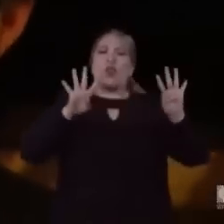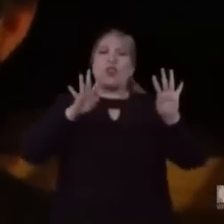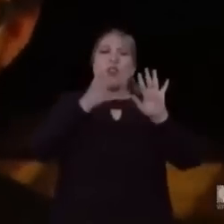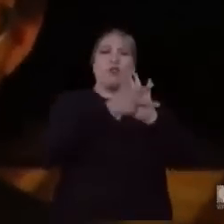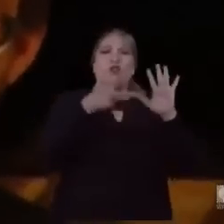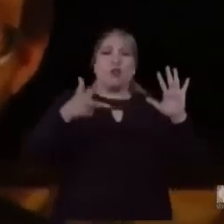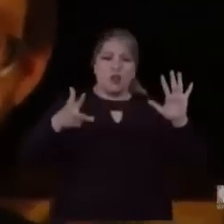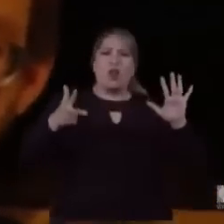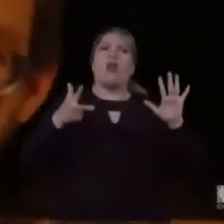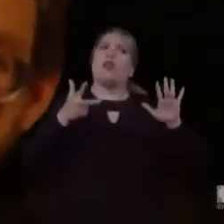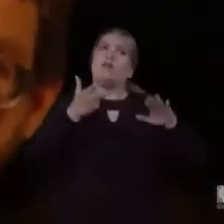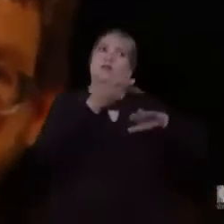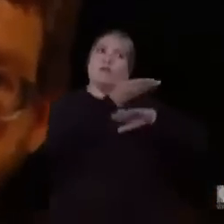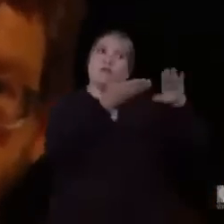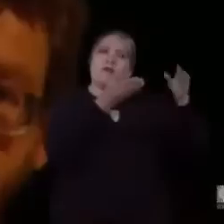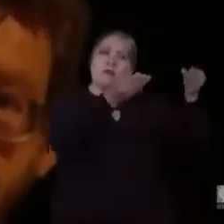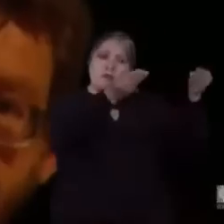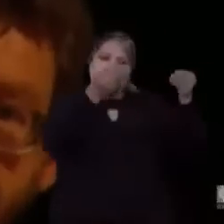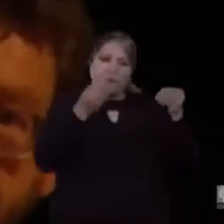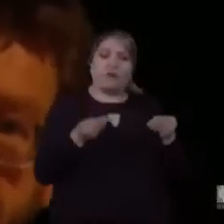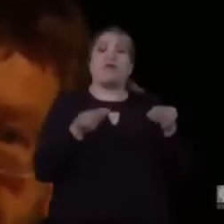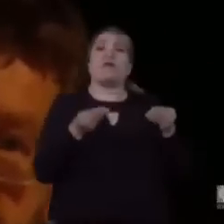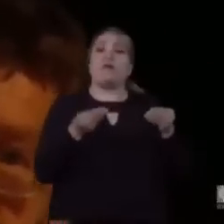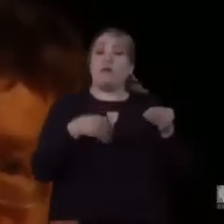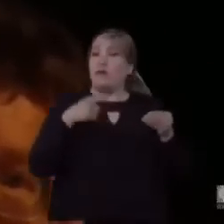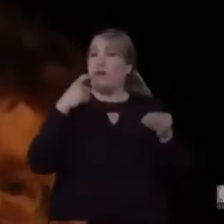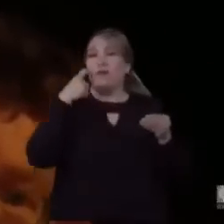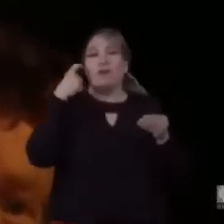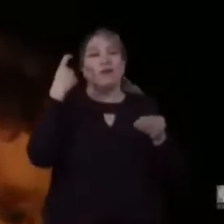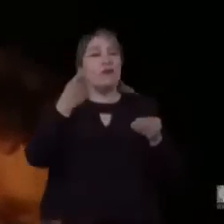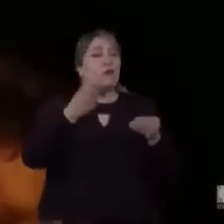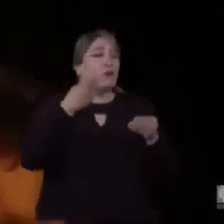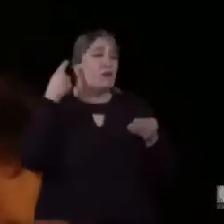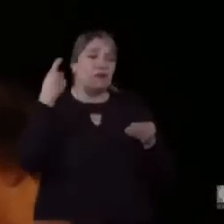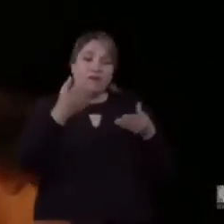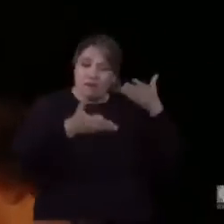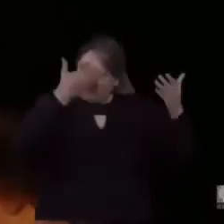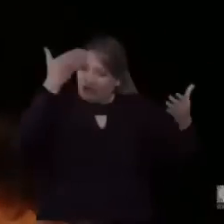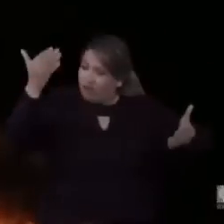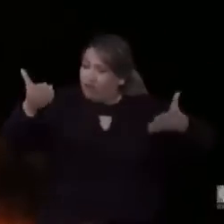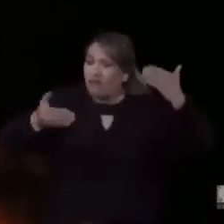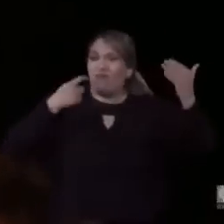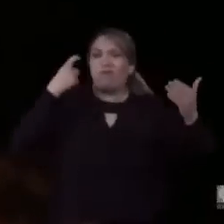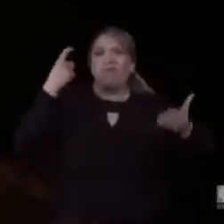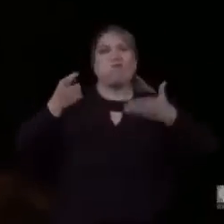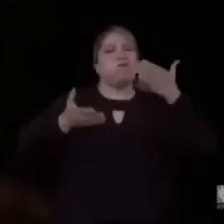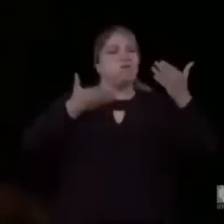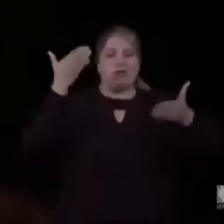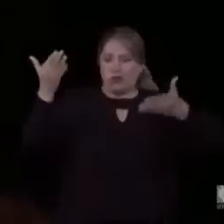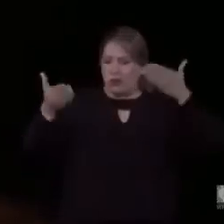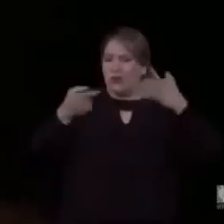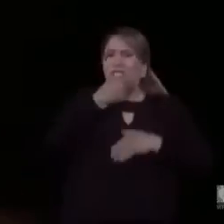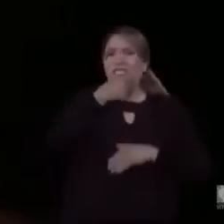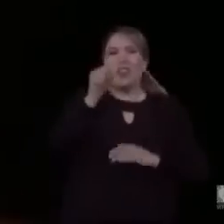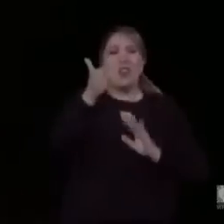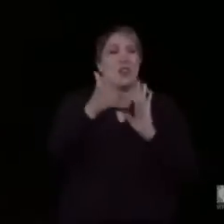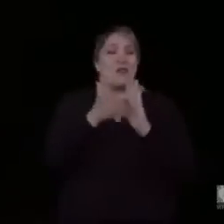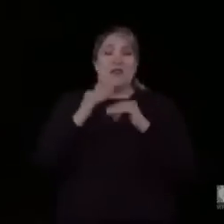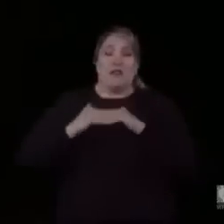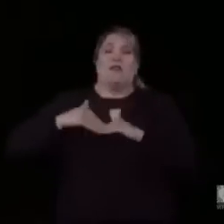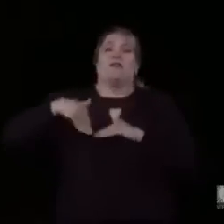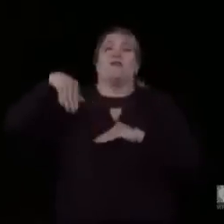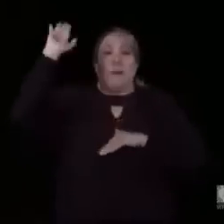cosas inconstitucionales, porque la búsqueda sigue sin descanso y el número ya pasa de 110.000.